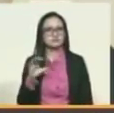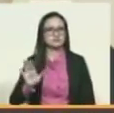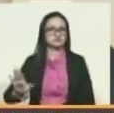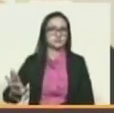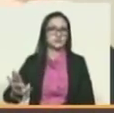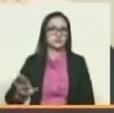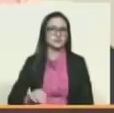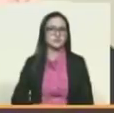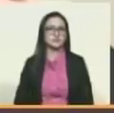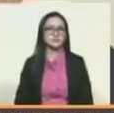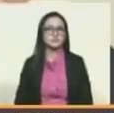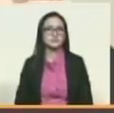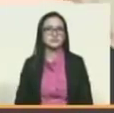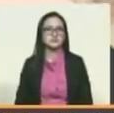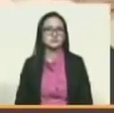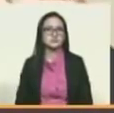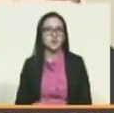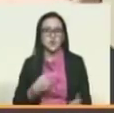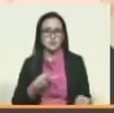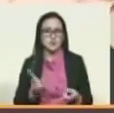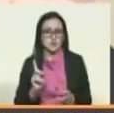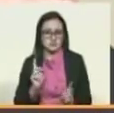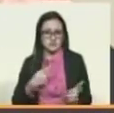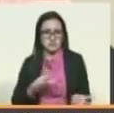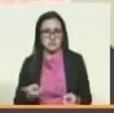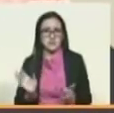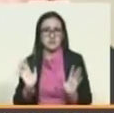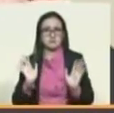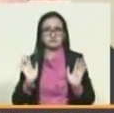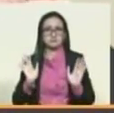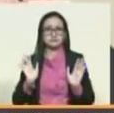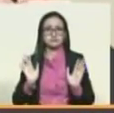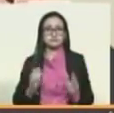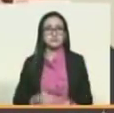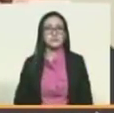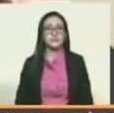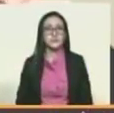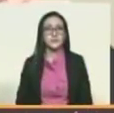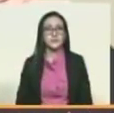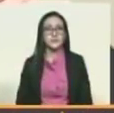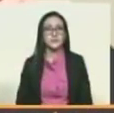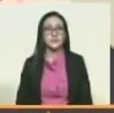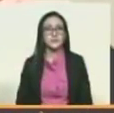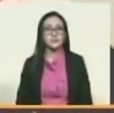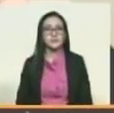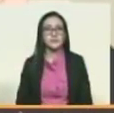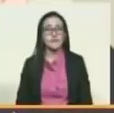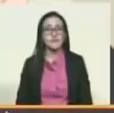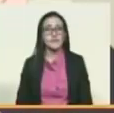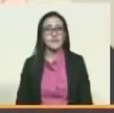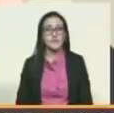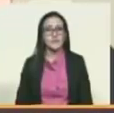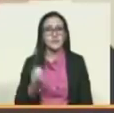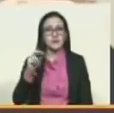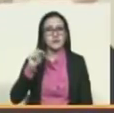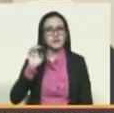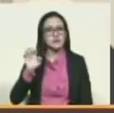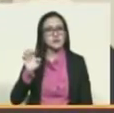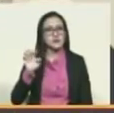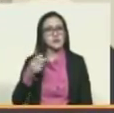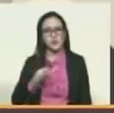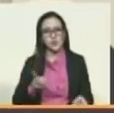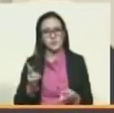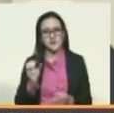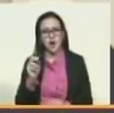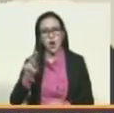pero nosotros, que no ha sido invitada y que no vamos a invitar y que, bueno... No. Nosotros, el Consejo Nacional Electoral no invita a